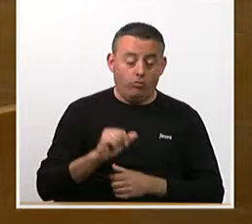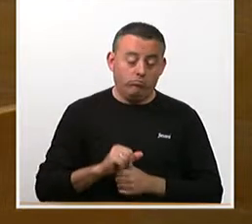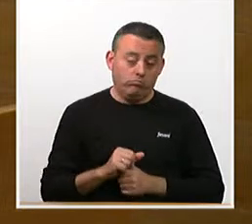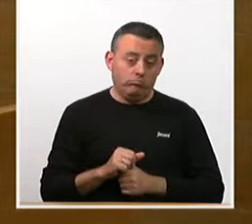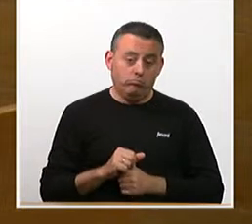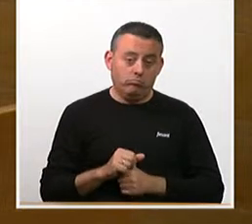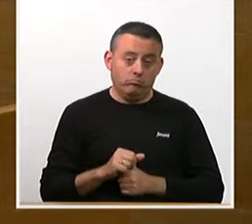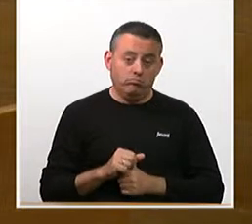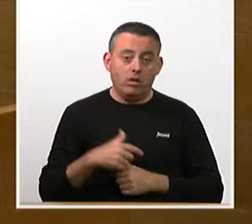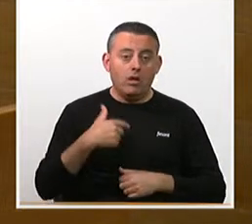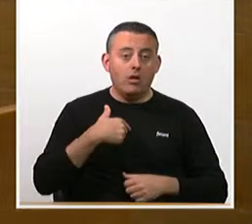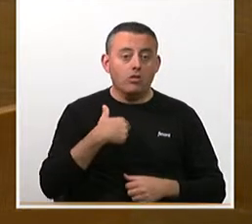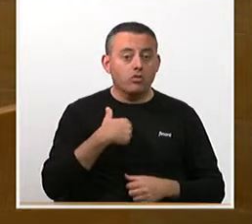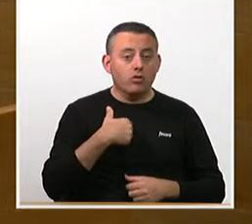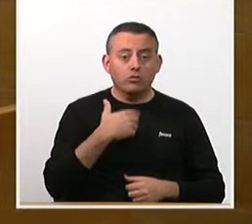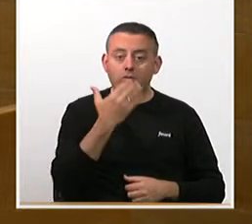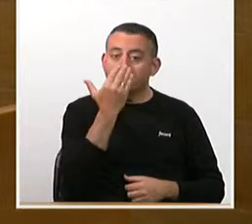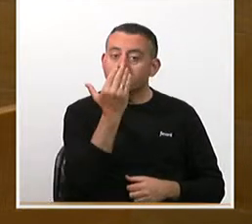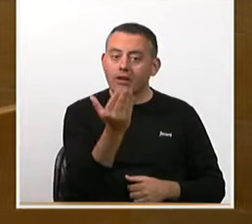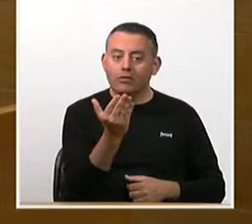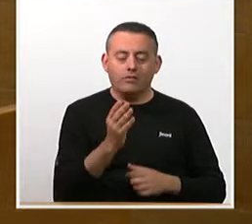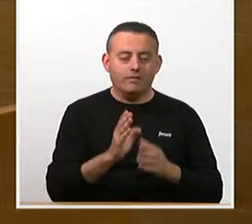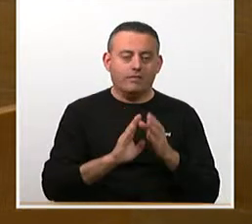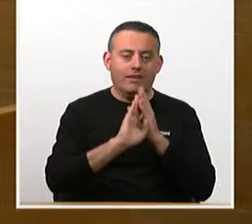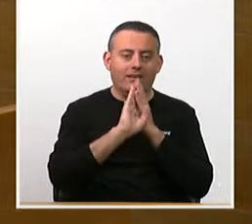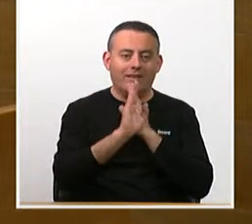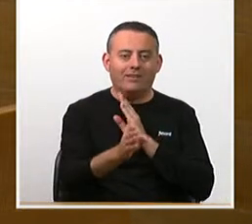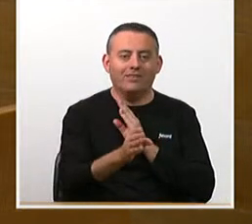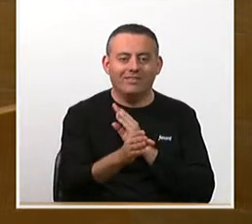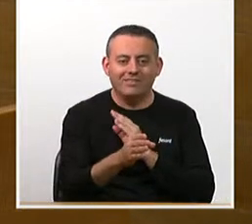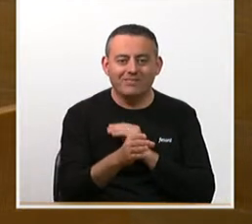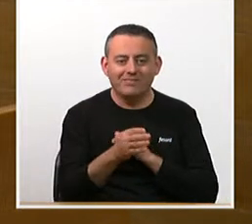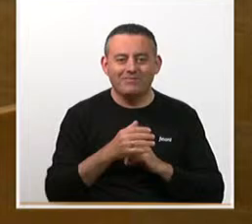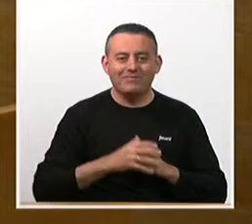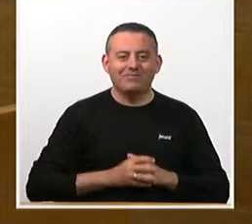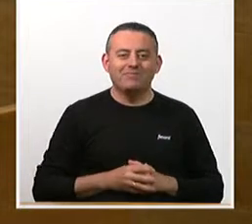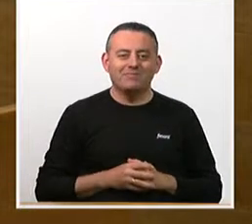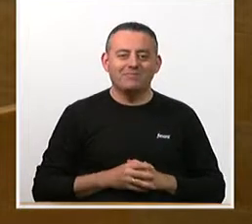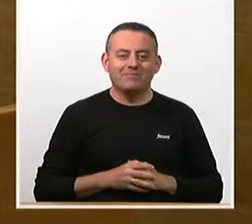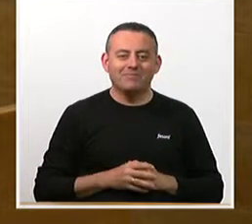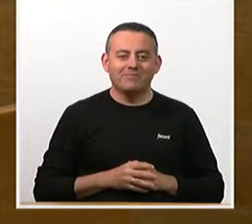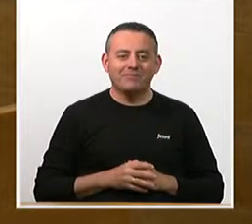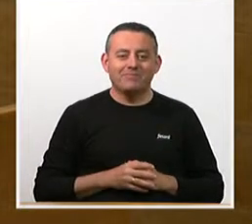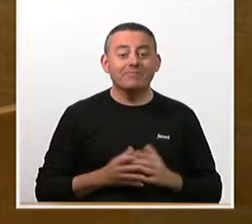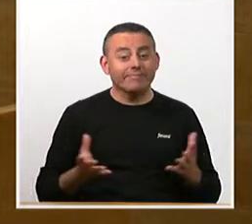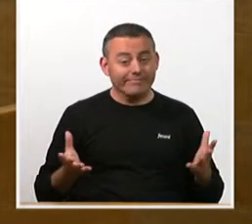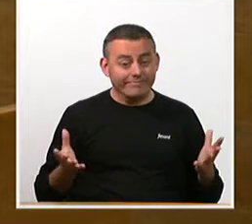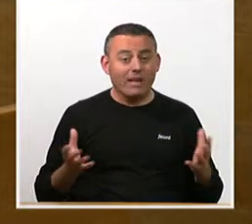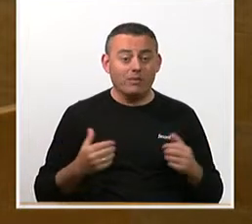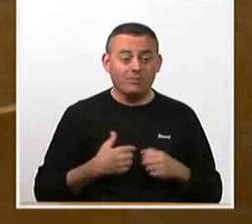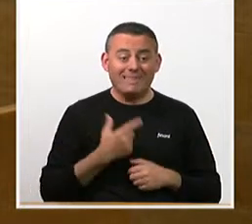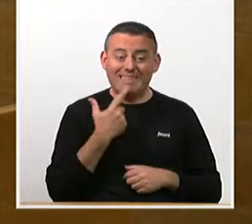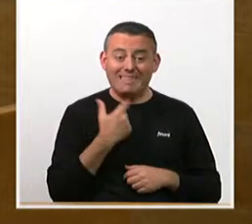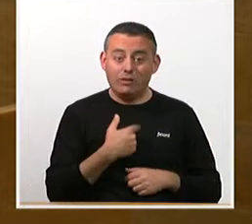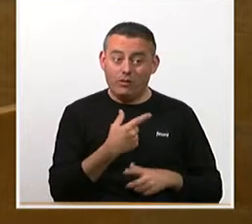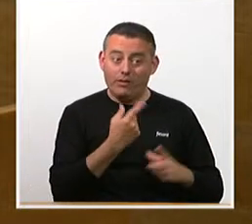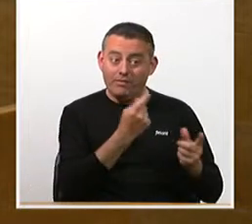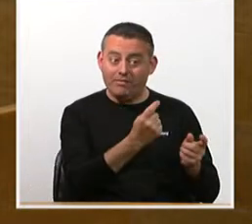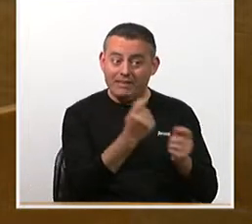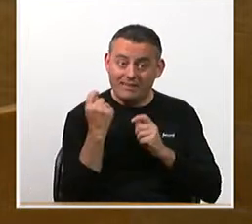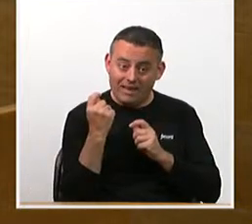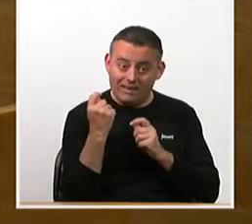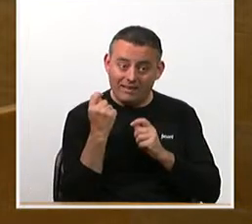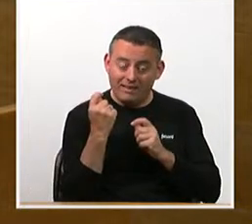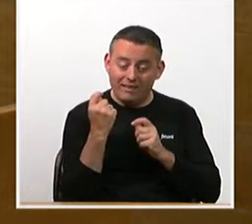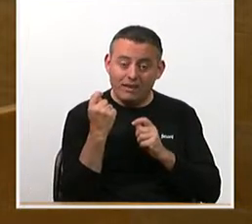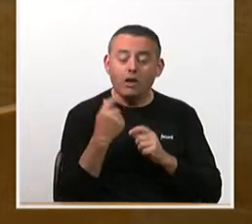no soy Franco y no soy directo y no soy y y no soy creíble si si lo hubiera cesado se lo diría pero no lo ha cesado ha sido